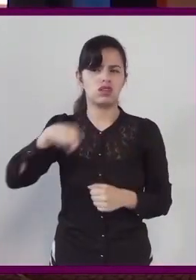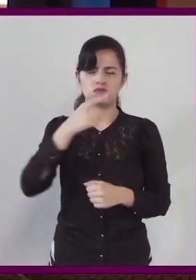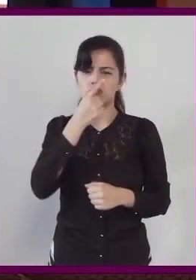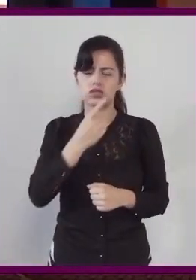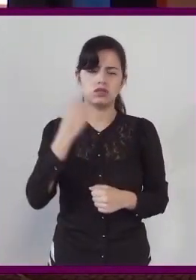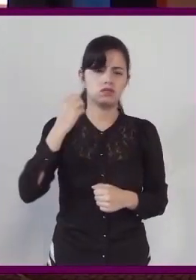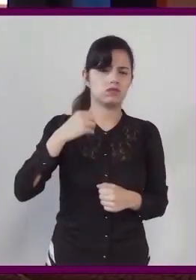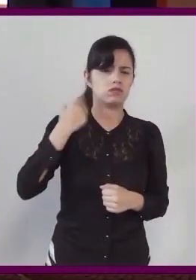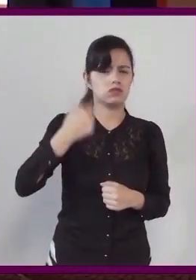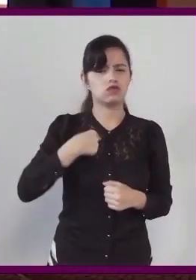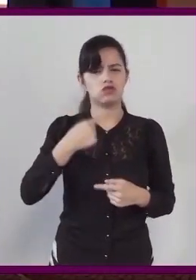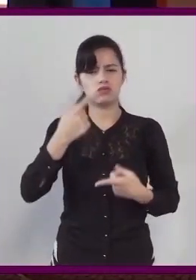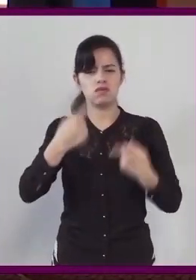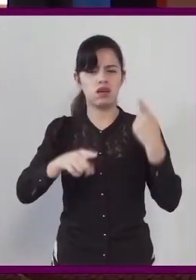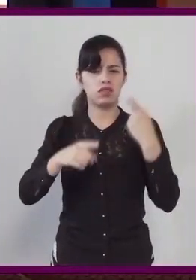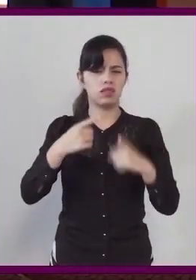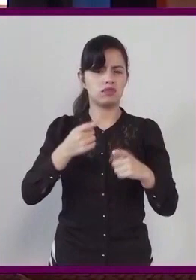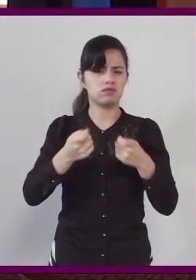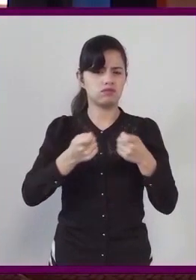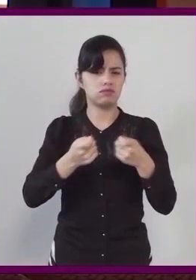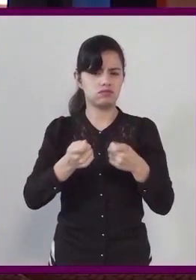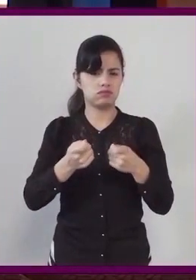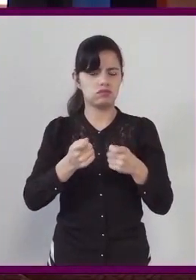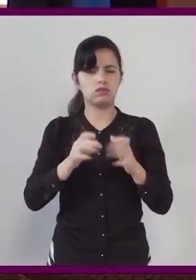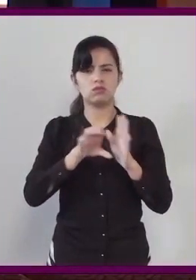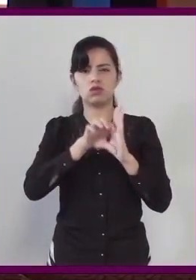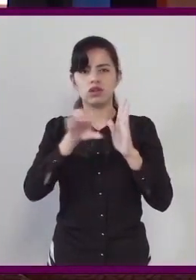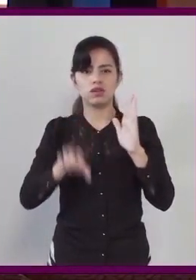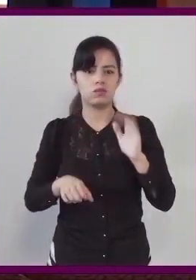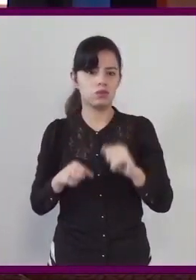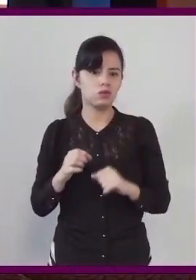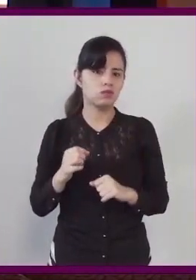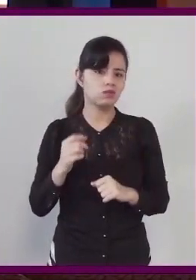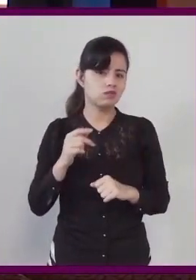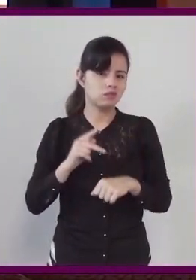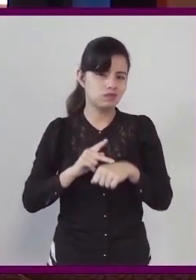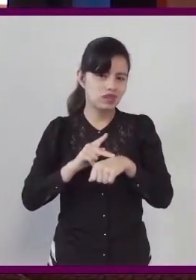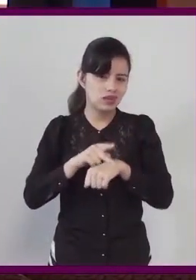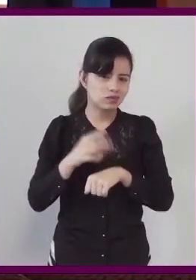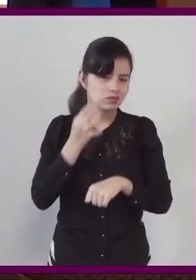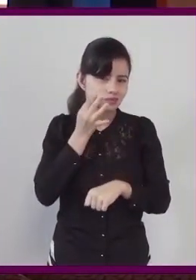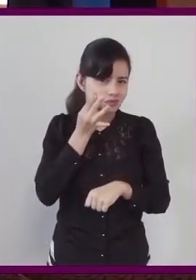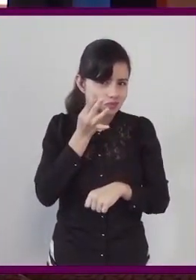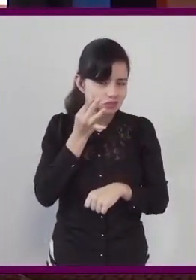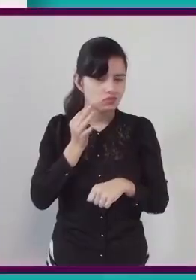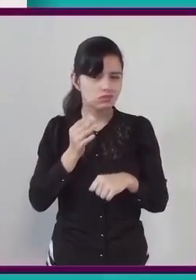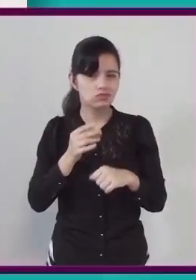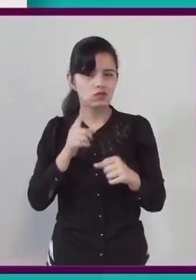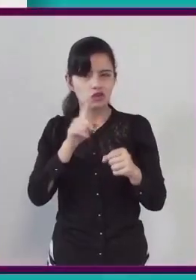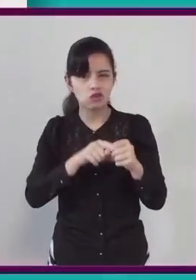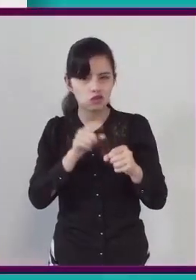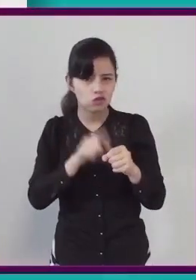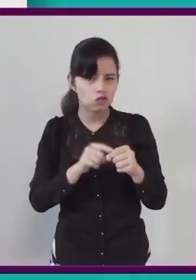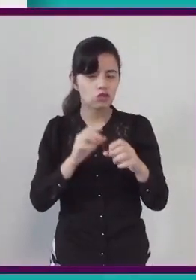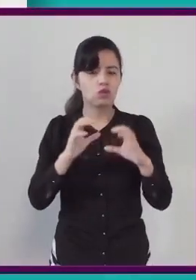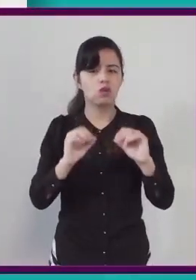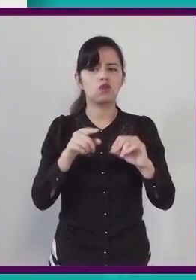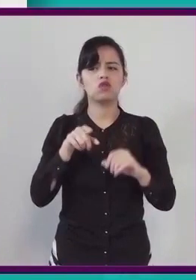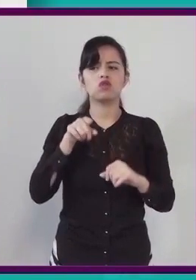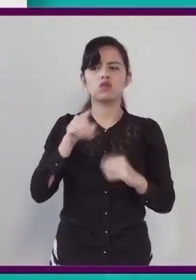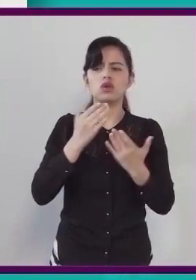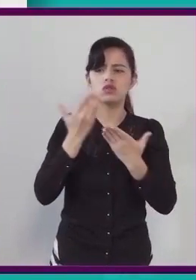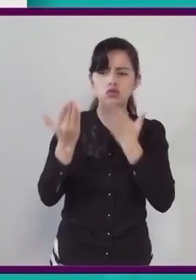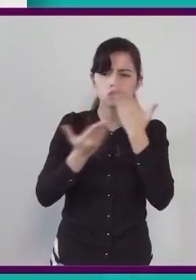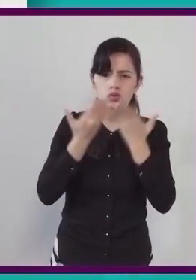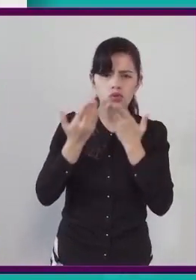puede tener que ver con qué tan pálida es nuestra piel, ¿no? Eso es otra cancha de juego, o el nivel de escolaridad